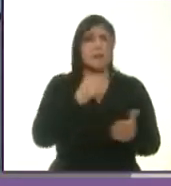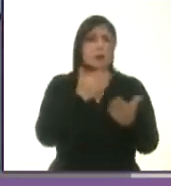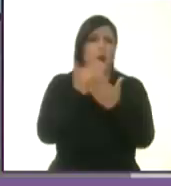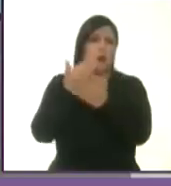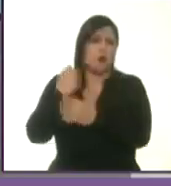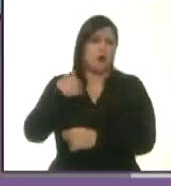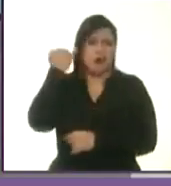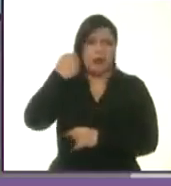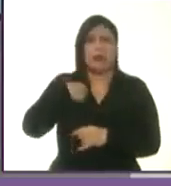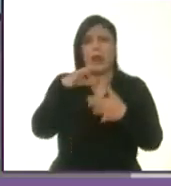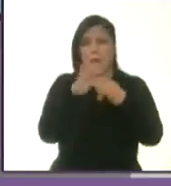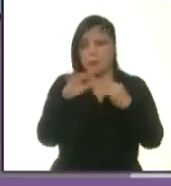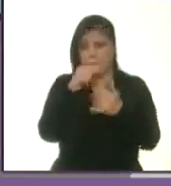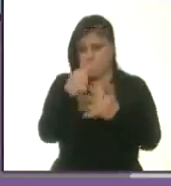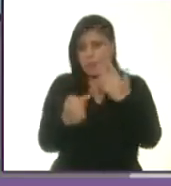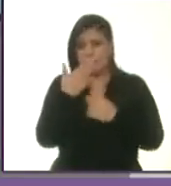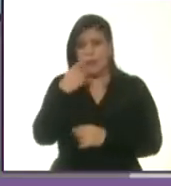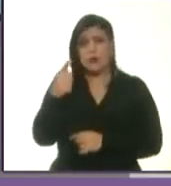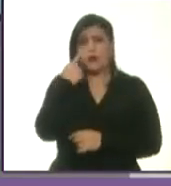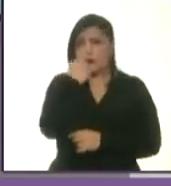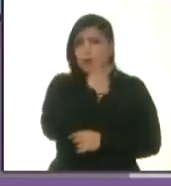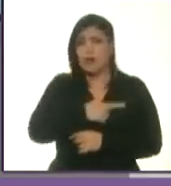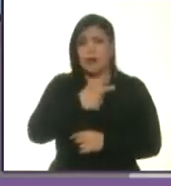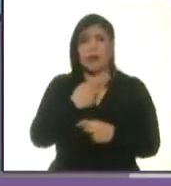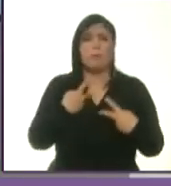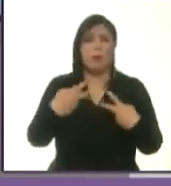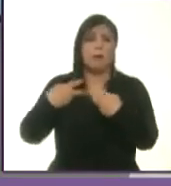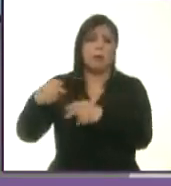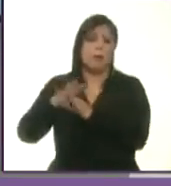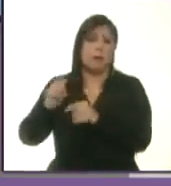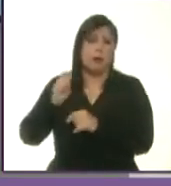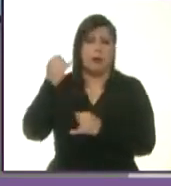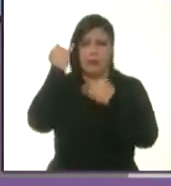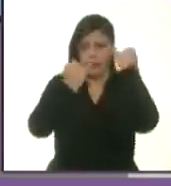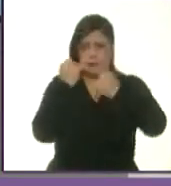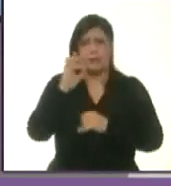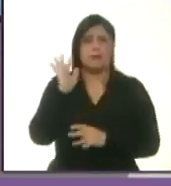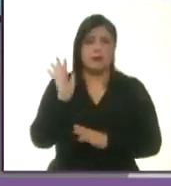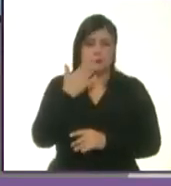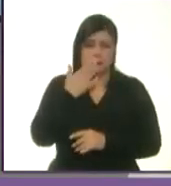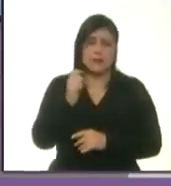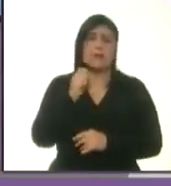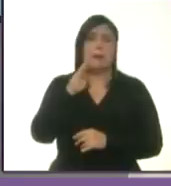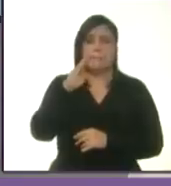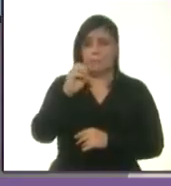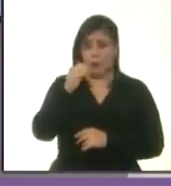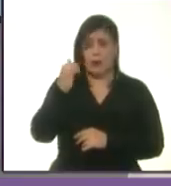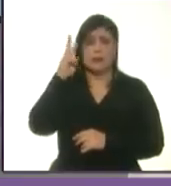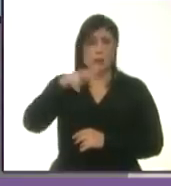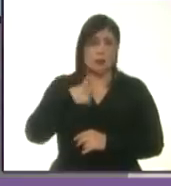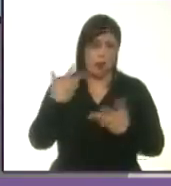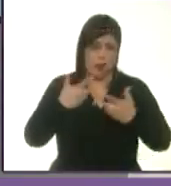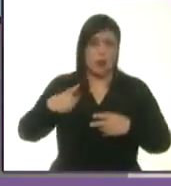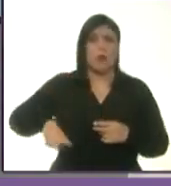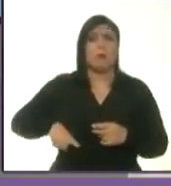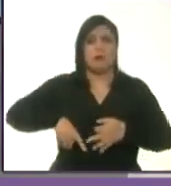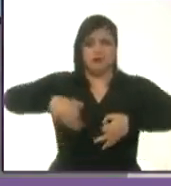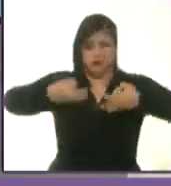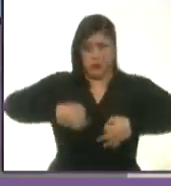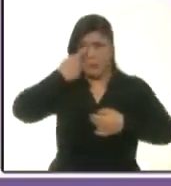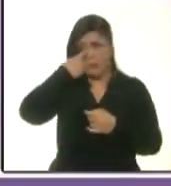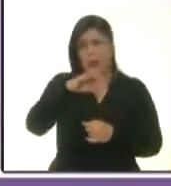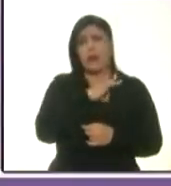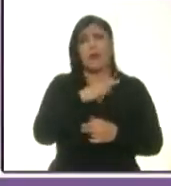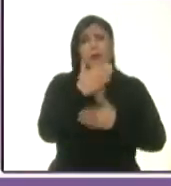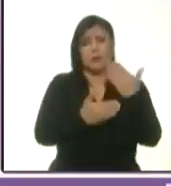explicado muy bien y creo que tanto te han gustado que ya está te robaste varias pero bueno mariana voy si va a ser un gobierno eficiente con buenos servicios para la